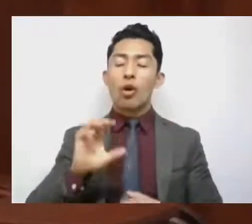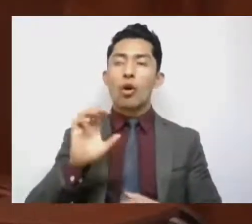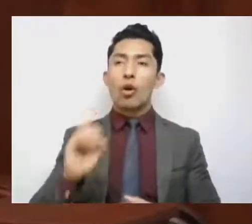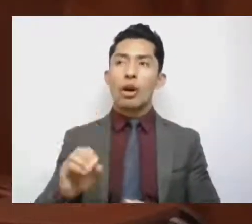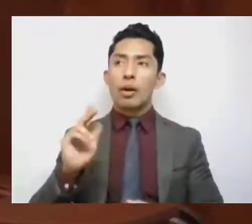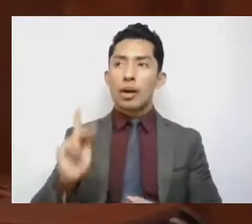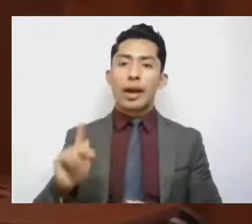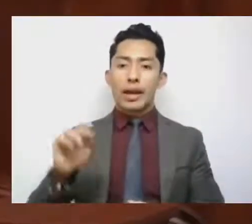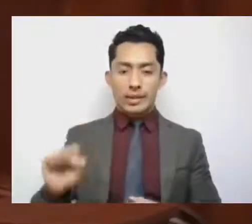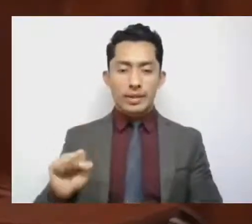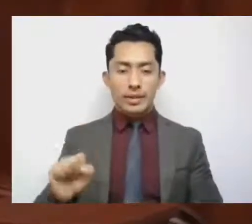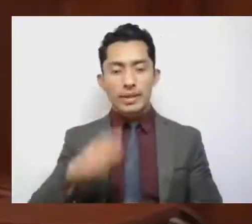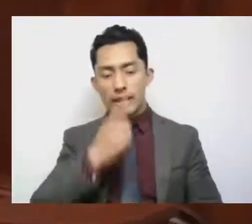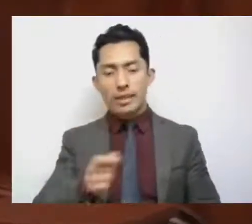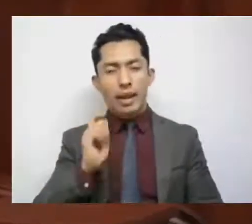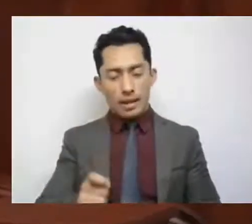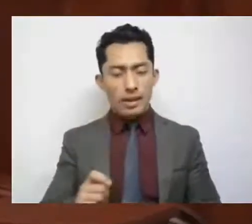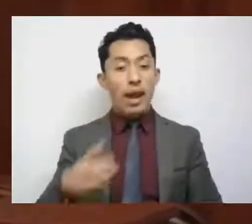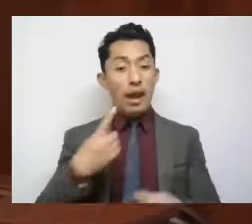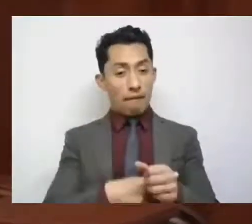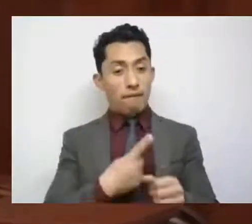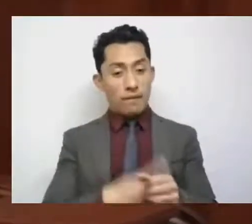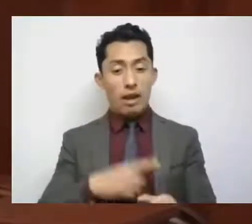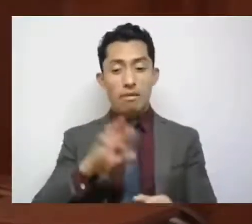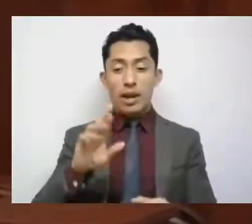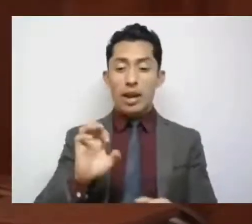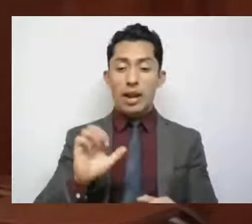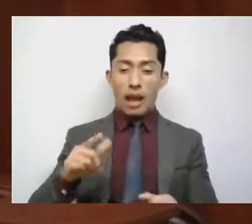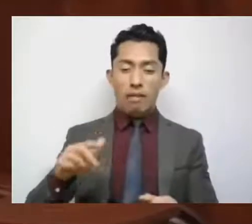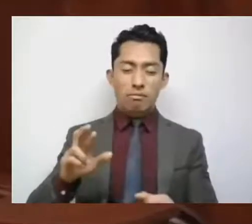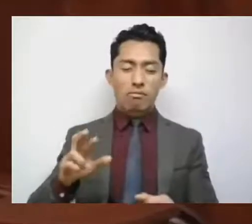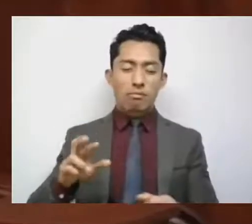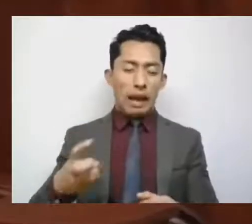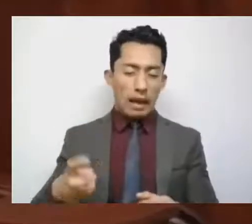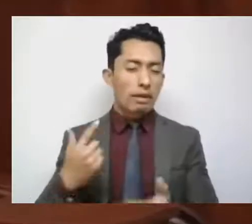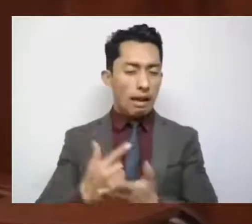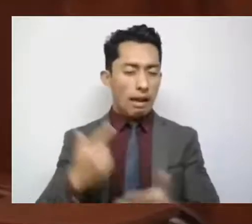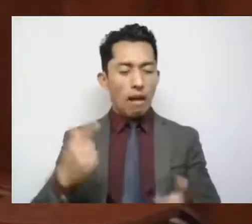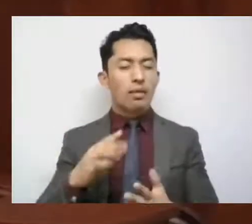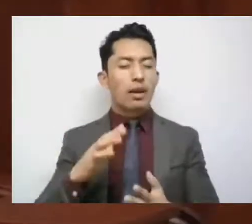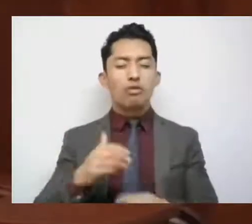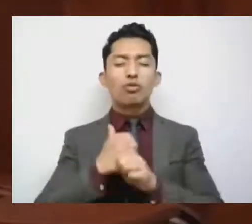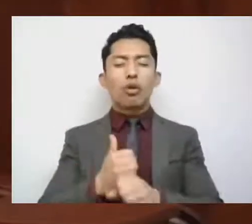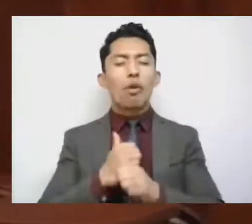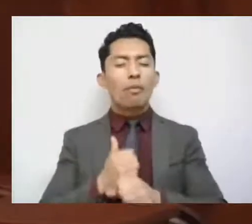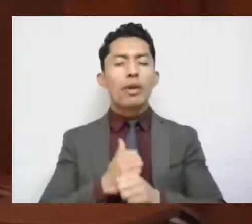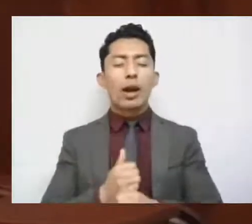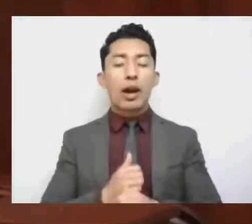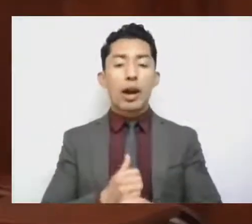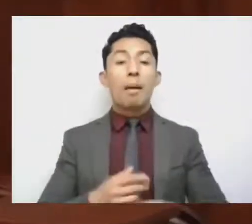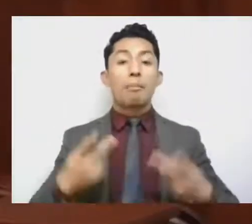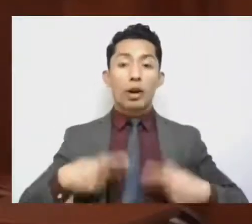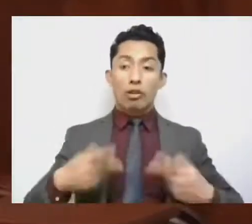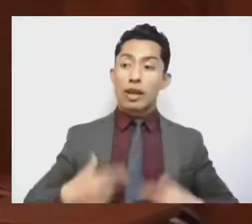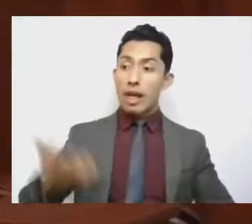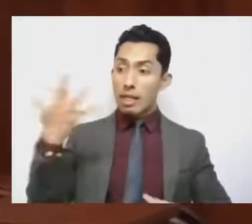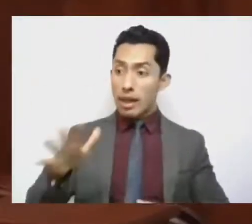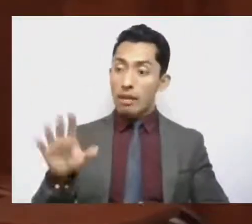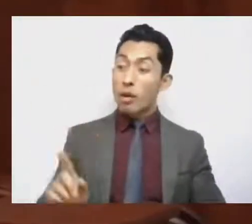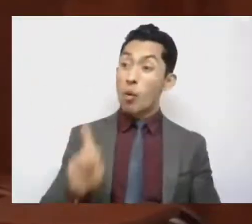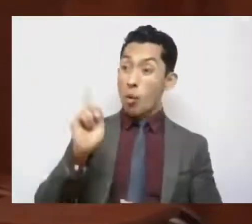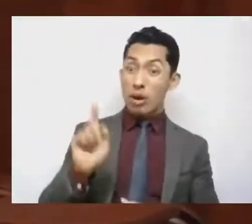se estima que la enfermedad renal crónica afecta actualmente a 1 de cada 10 personas a nivel